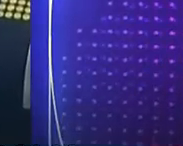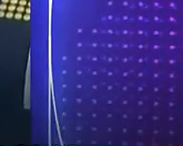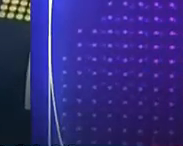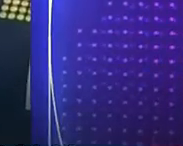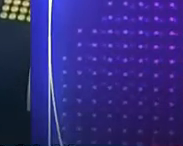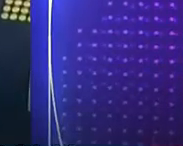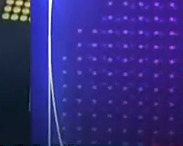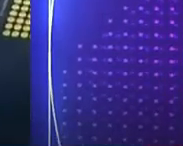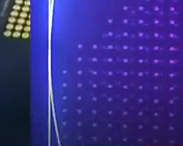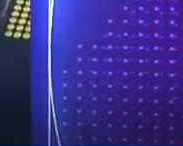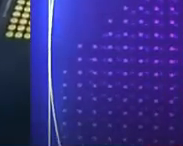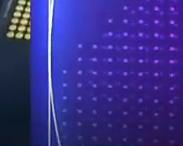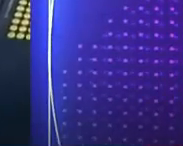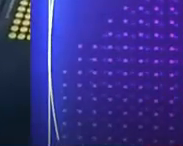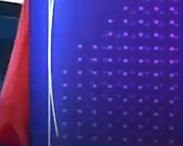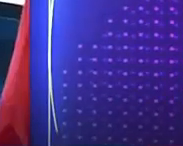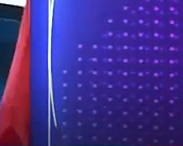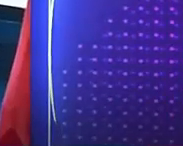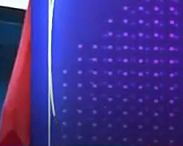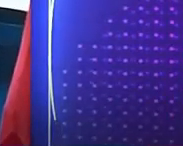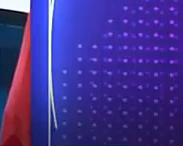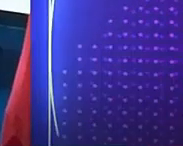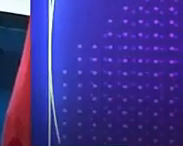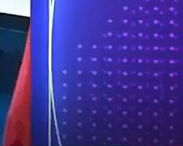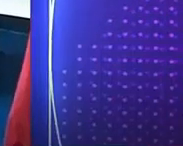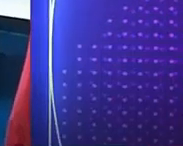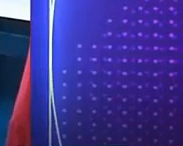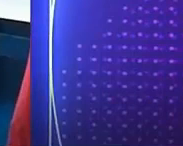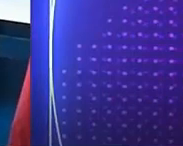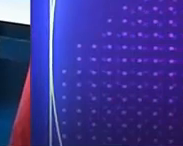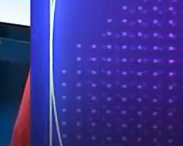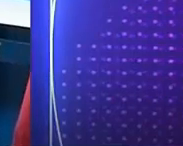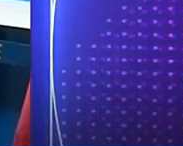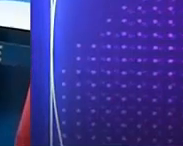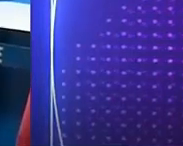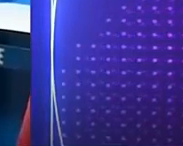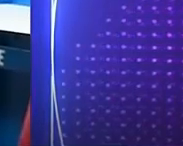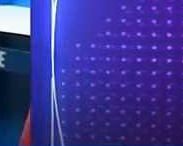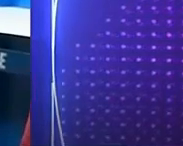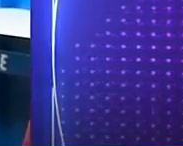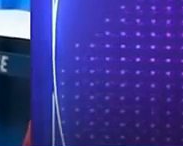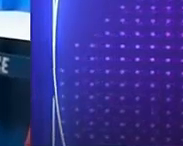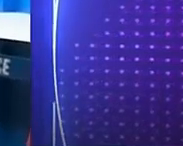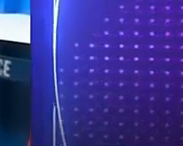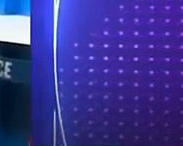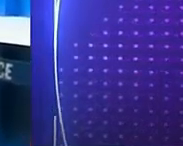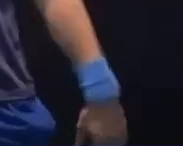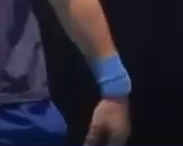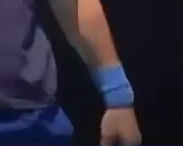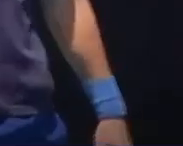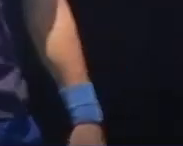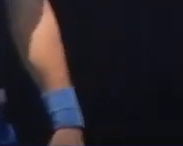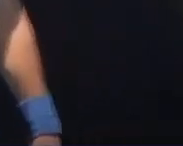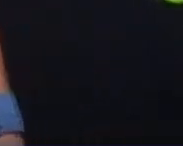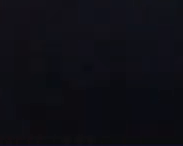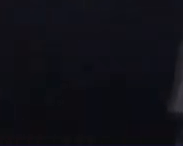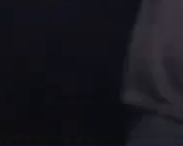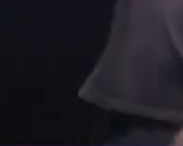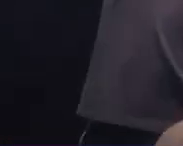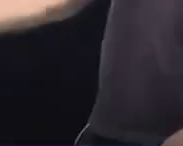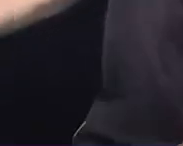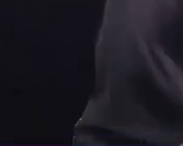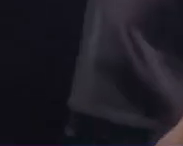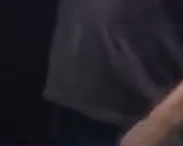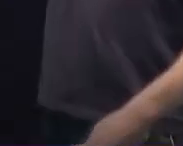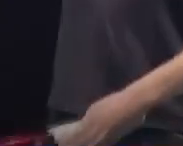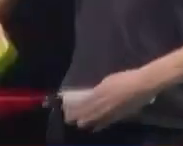de Australia y su visa quedó cancelada por ingresar sin las vacunas contra el COVID-19. Pero este lunes un juez lo autorizó a quedarse en